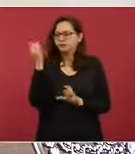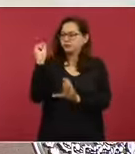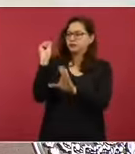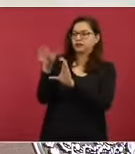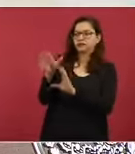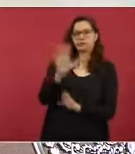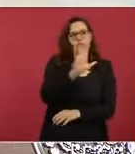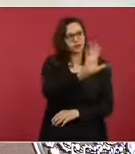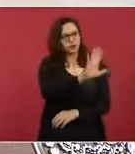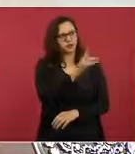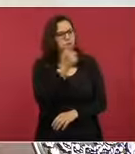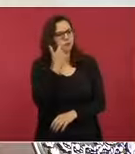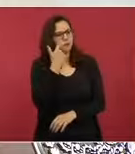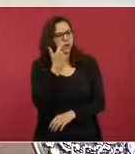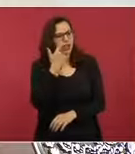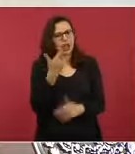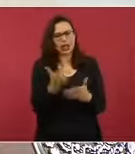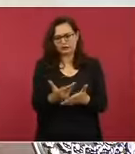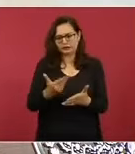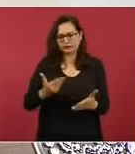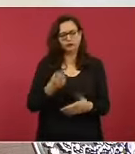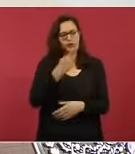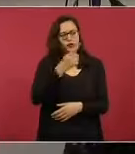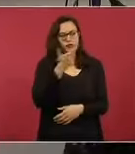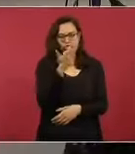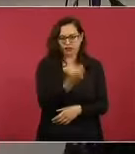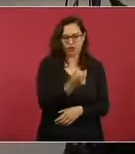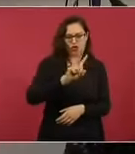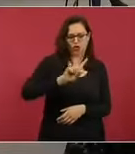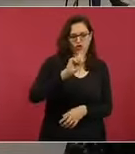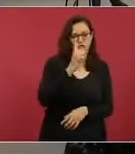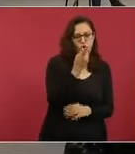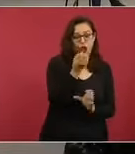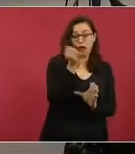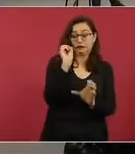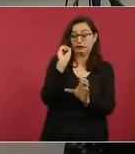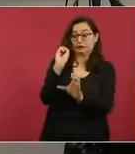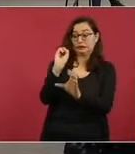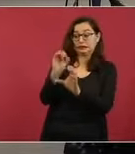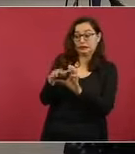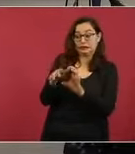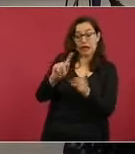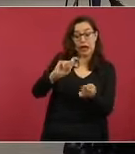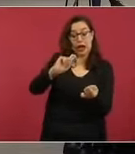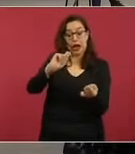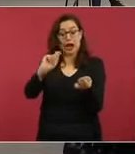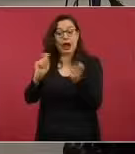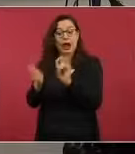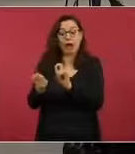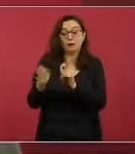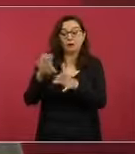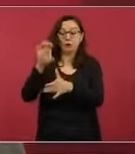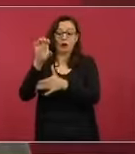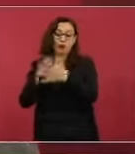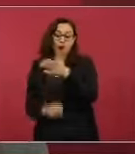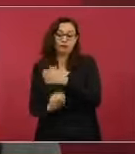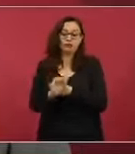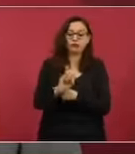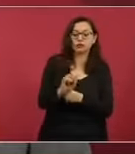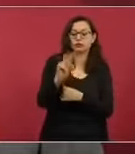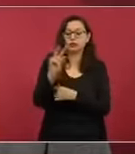que le da la remesadora, que es una de las variables que hay que tomar en cuenta, y cuál es la comisión que cobran o no cobran.